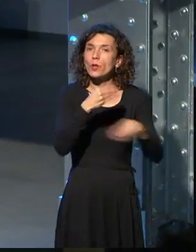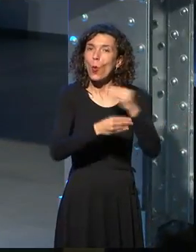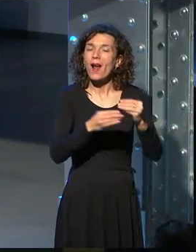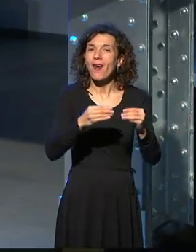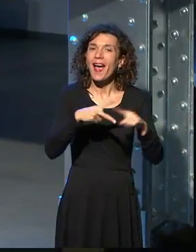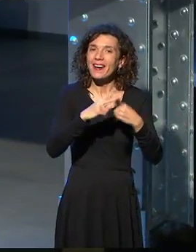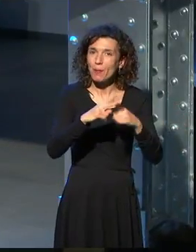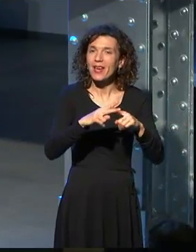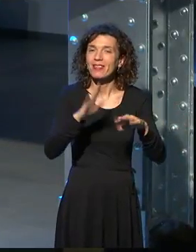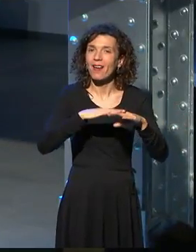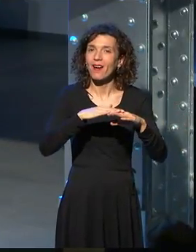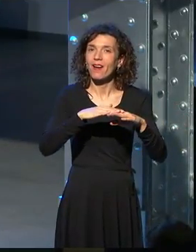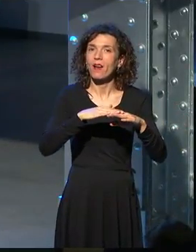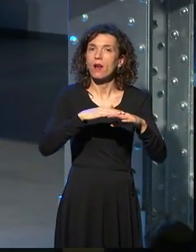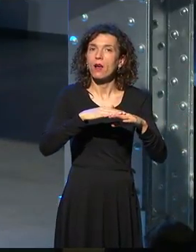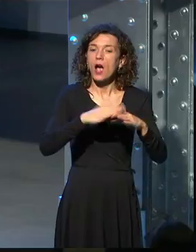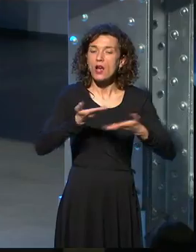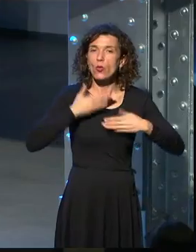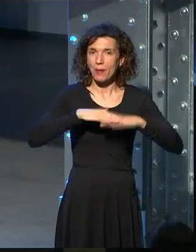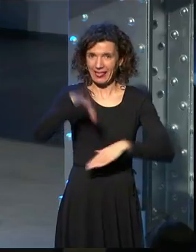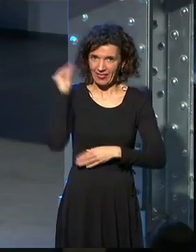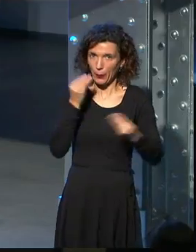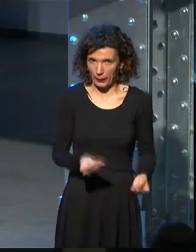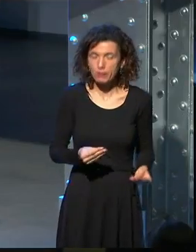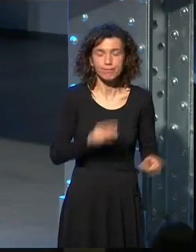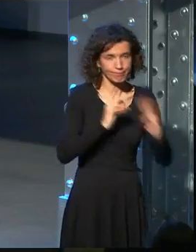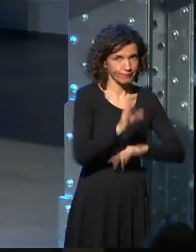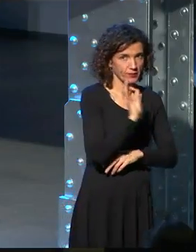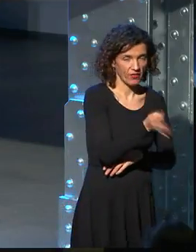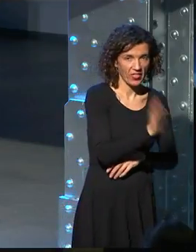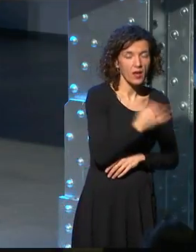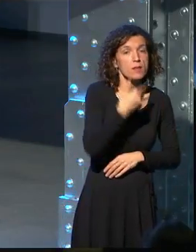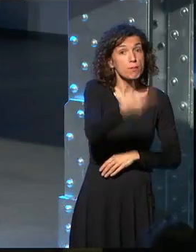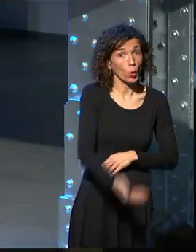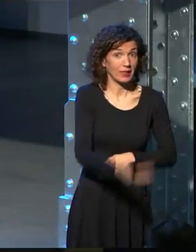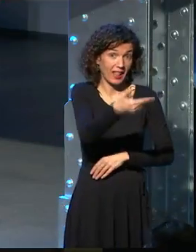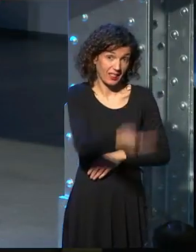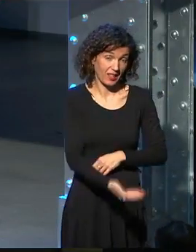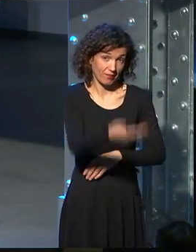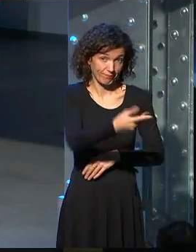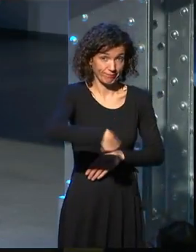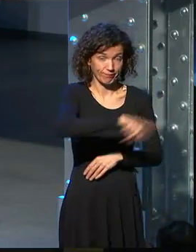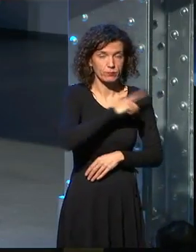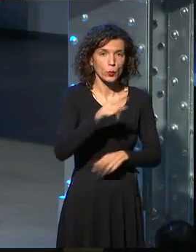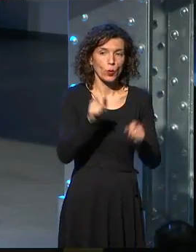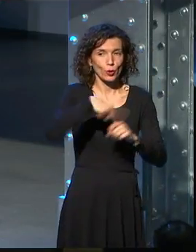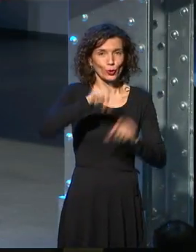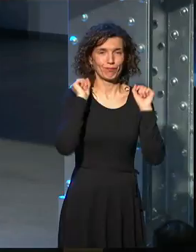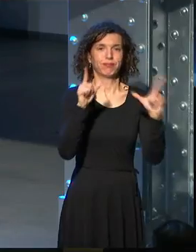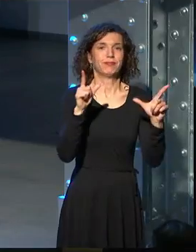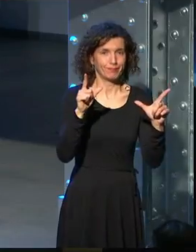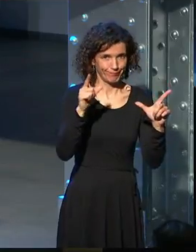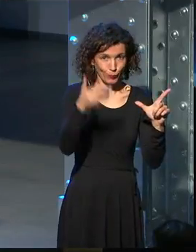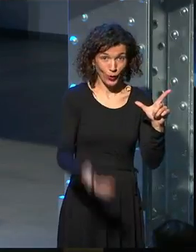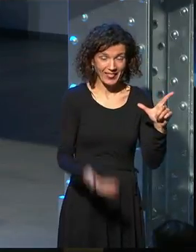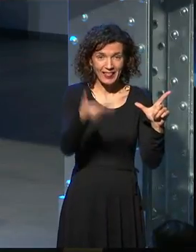herramientas que nos sirven como ciudadanos también, ¿no? Sí, efectivamente. Ahora es muy importante darse cuenta